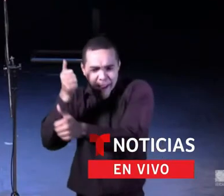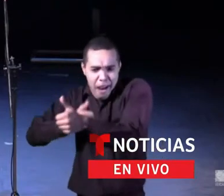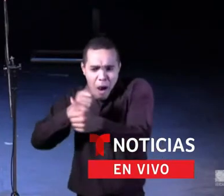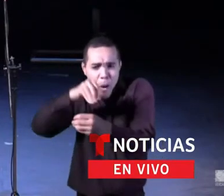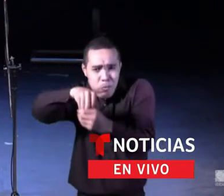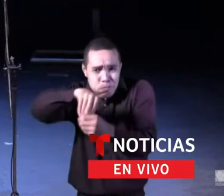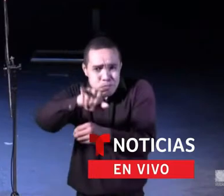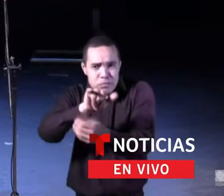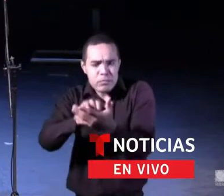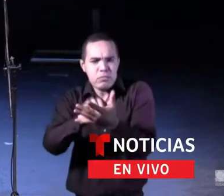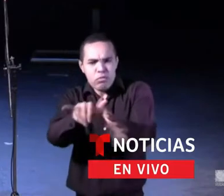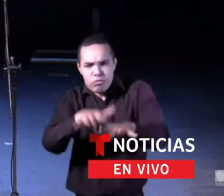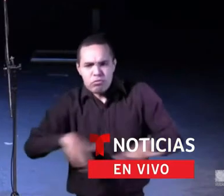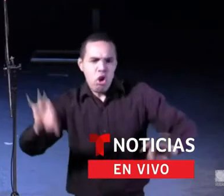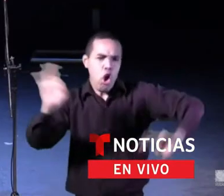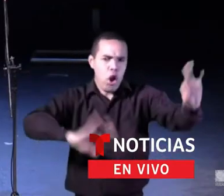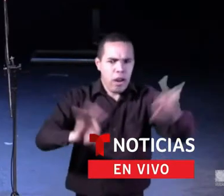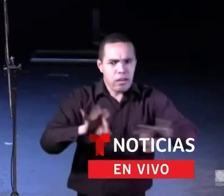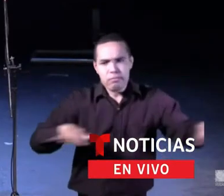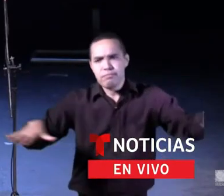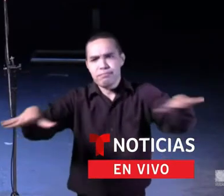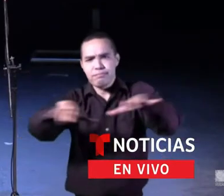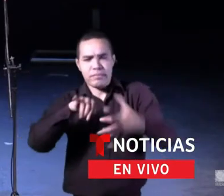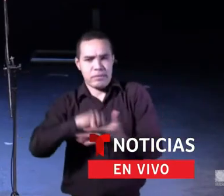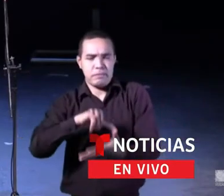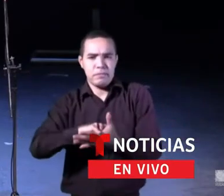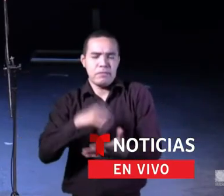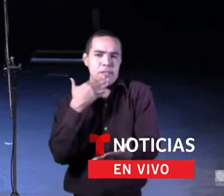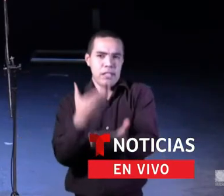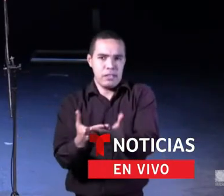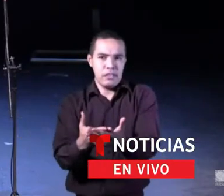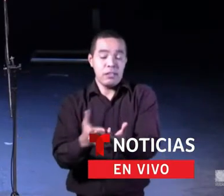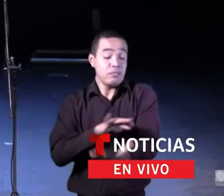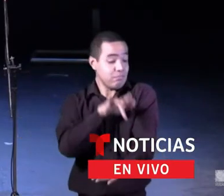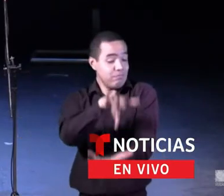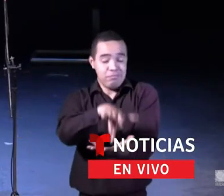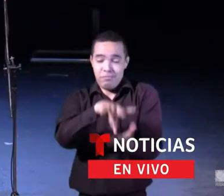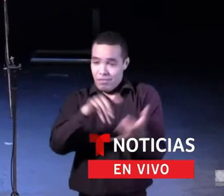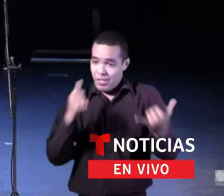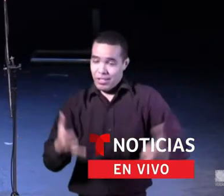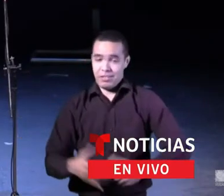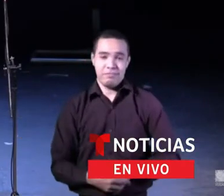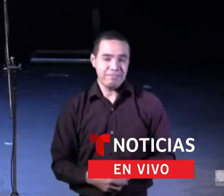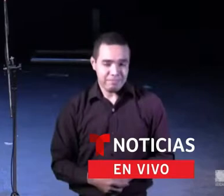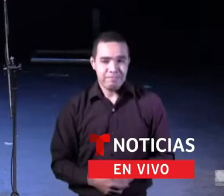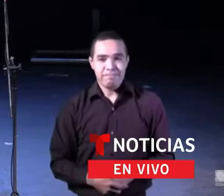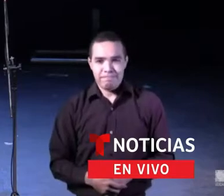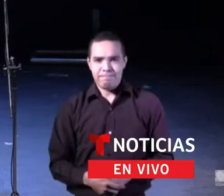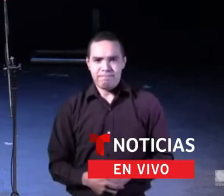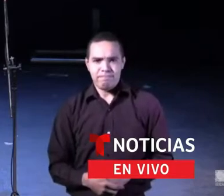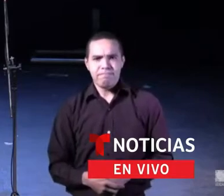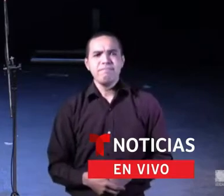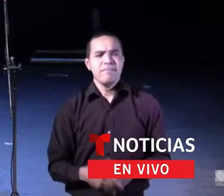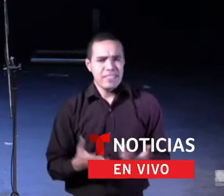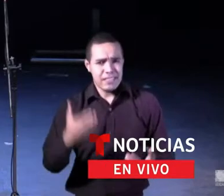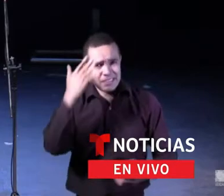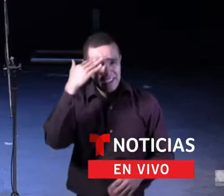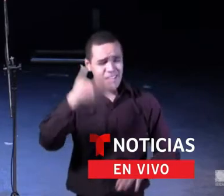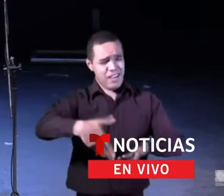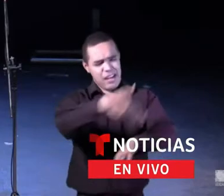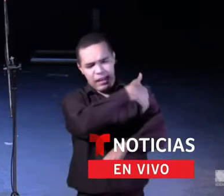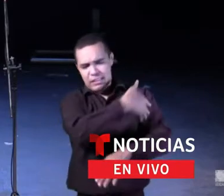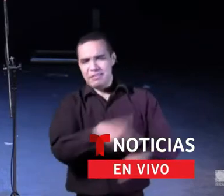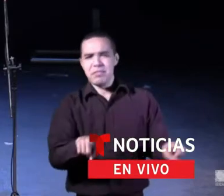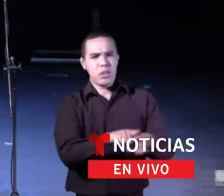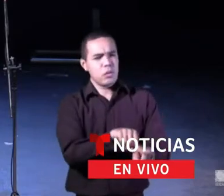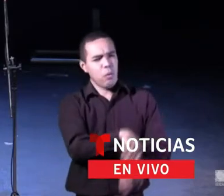este evento posible aquí estamos los que estamos cargando nuestras heridas